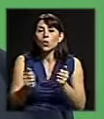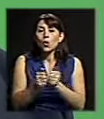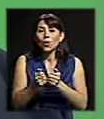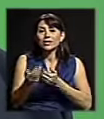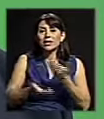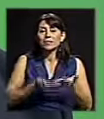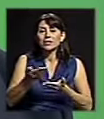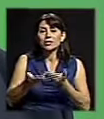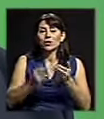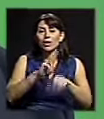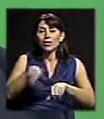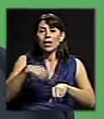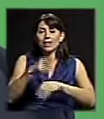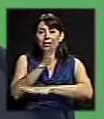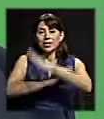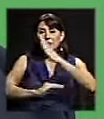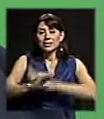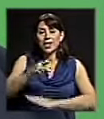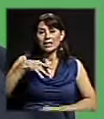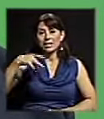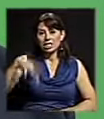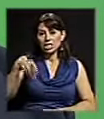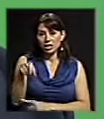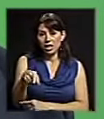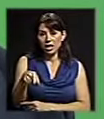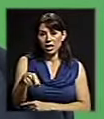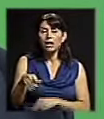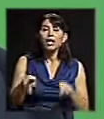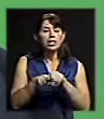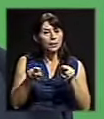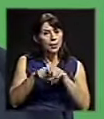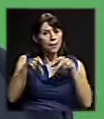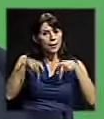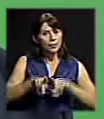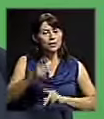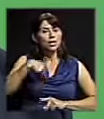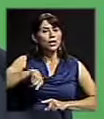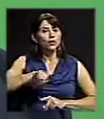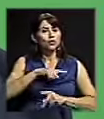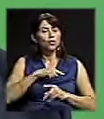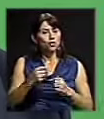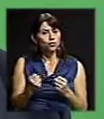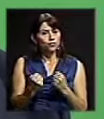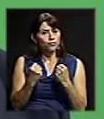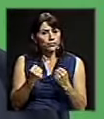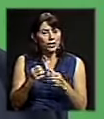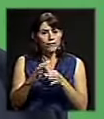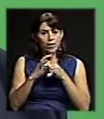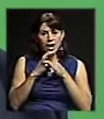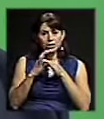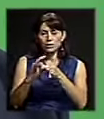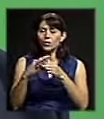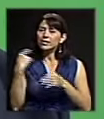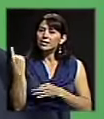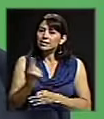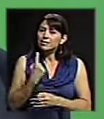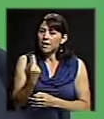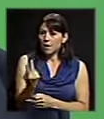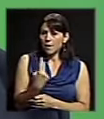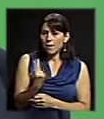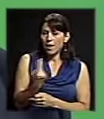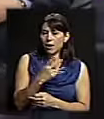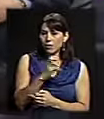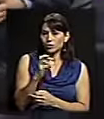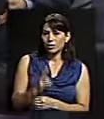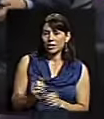discapacidad de chile que nos va a permitir también afianzar No solamente la relaciones muy cordiales que siempre ha habido entre Costa Rica